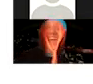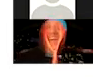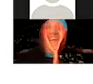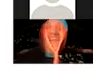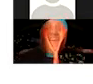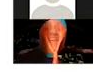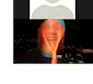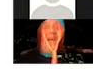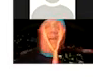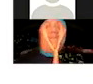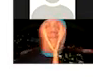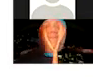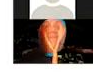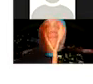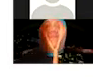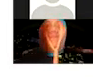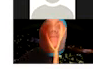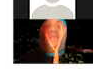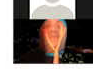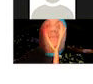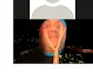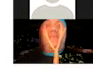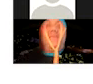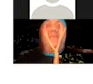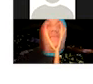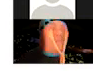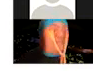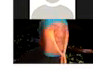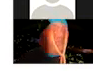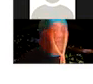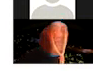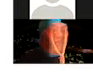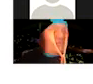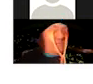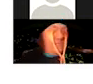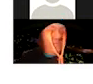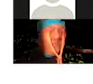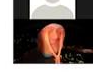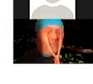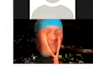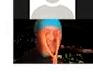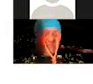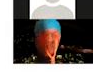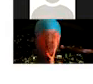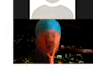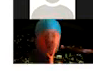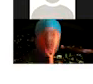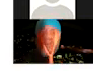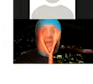contamos que nuestras órbitas de la Tierra nos llegan a ver.